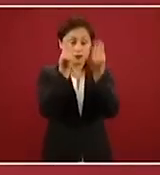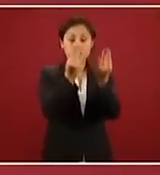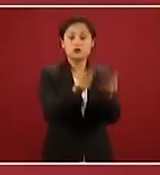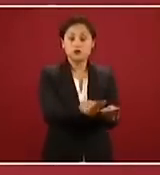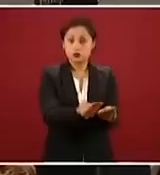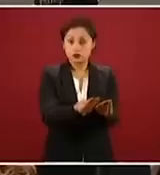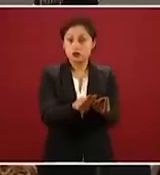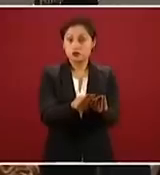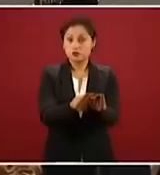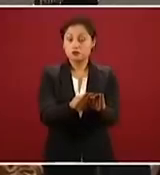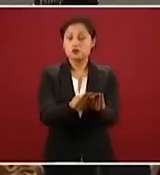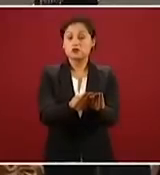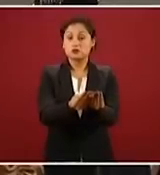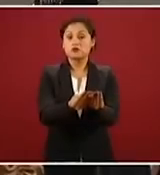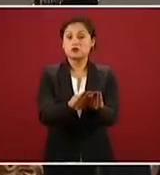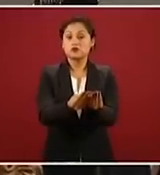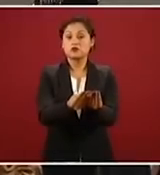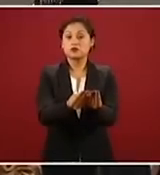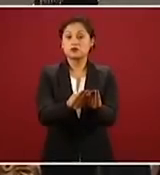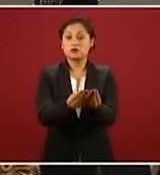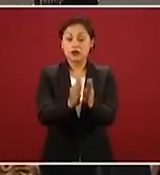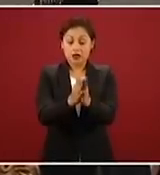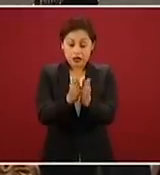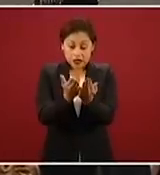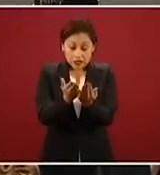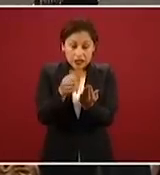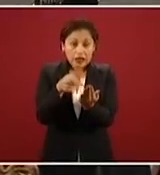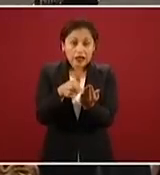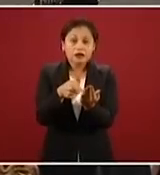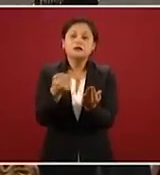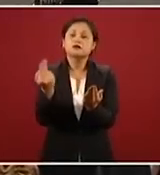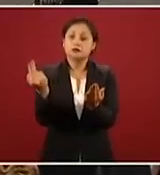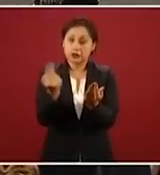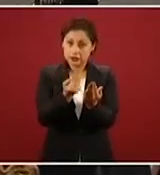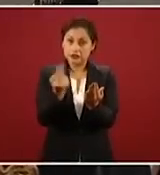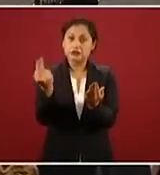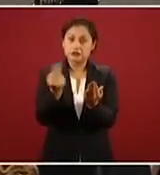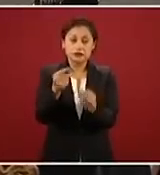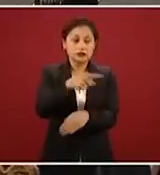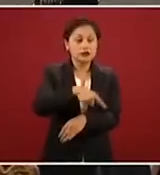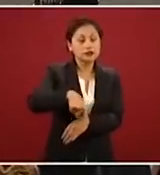que son indispensables para que puedan aprender.